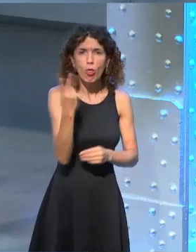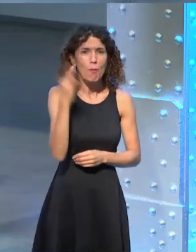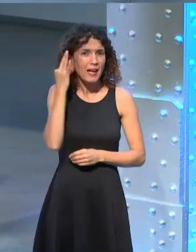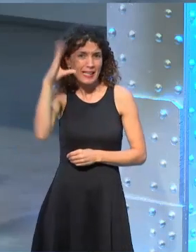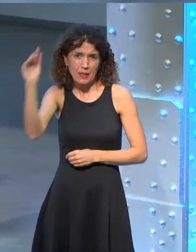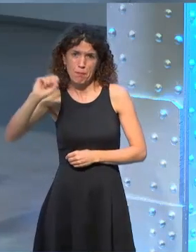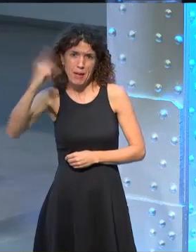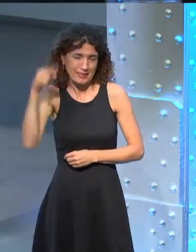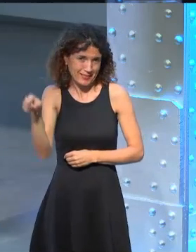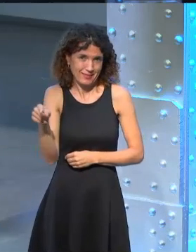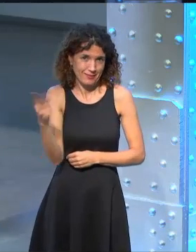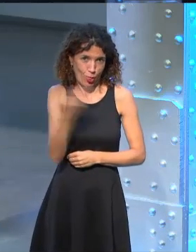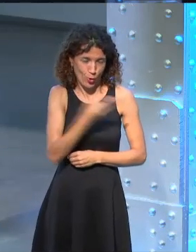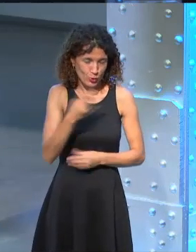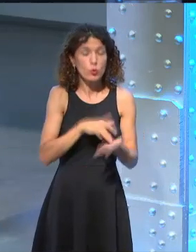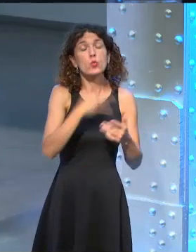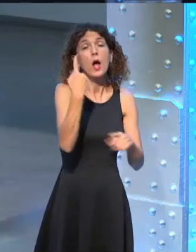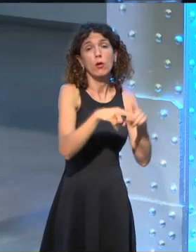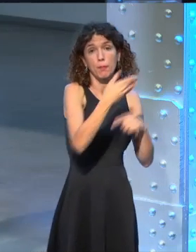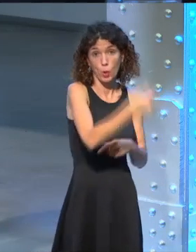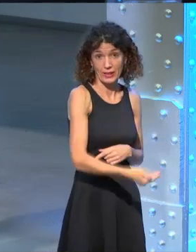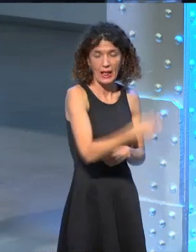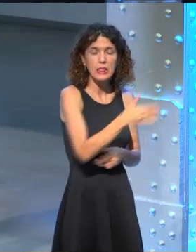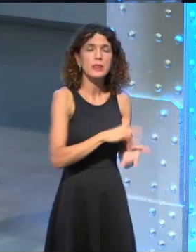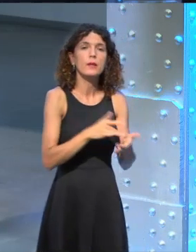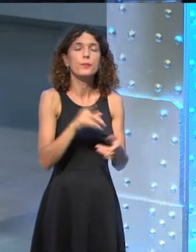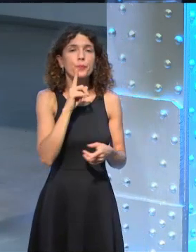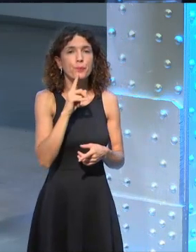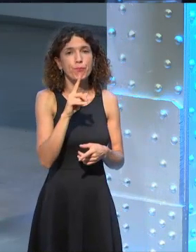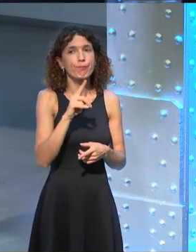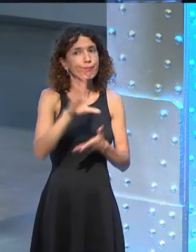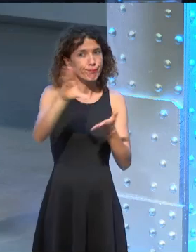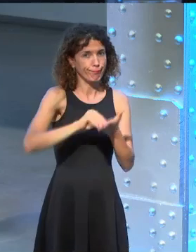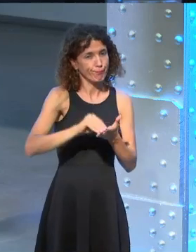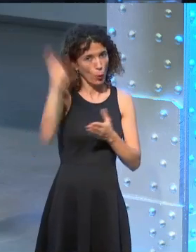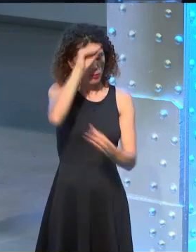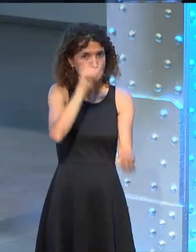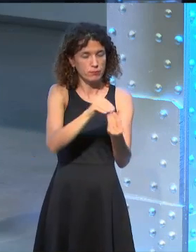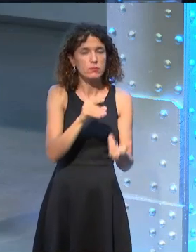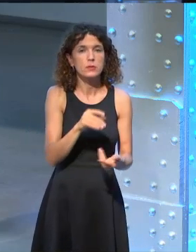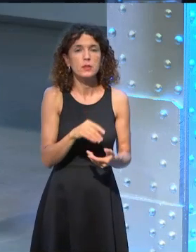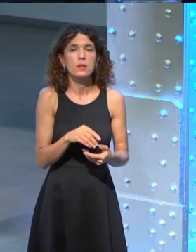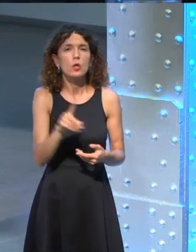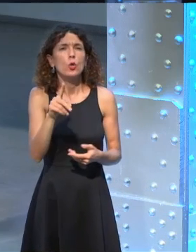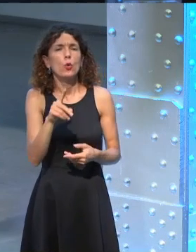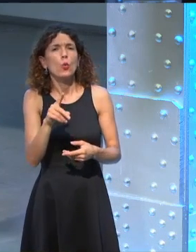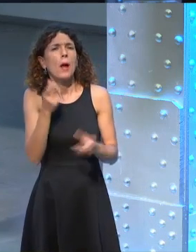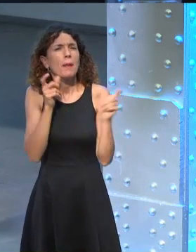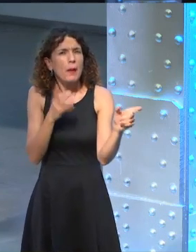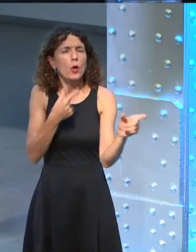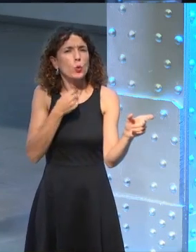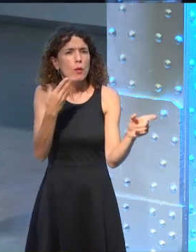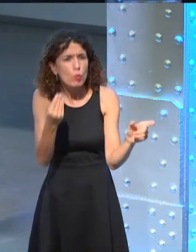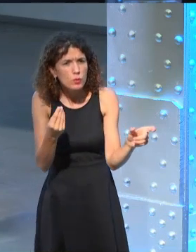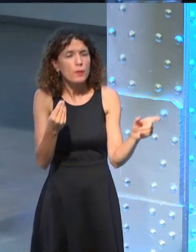Continúa. Bueno, yo creo que hay una cosa muy importante, suscribiendo lo que él dice, y luego te contesto también. Hay una palabra que a mí me gusta mucho,